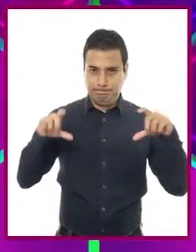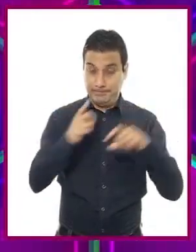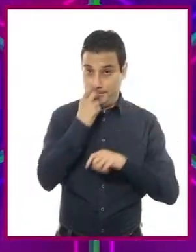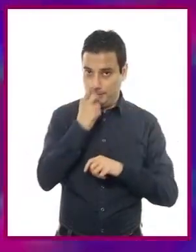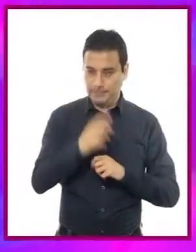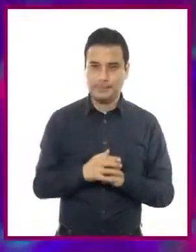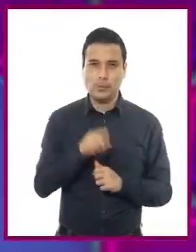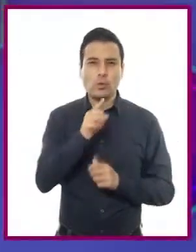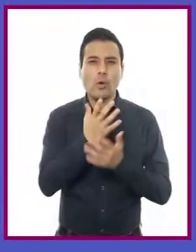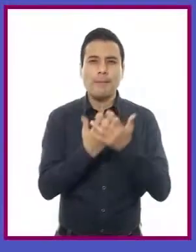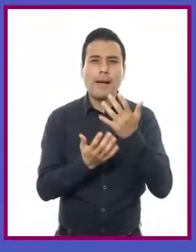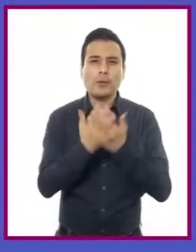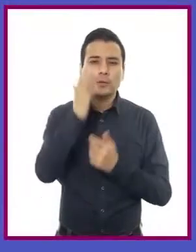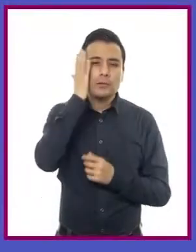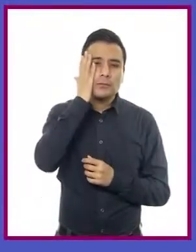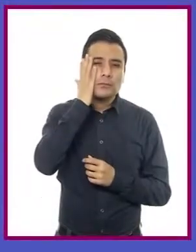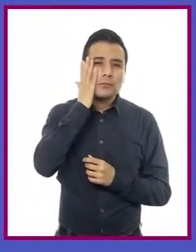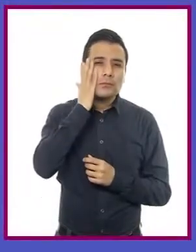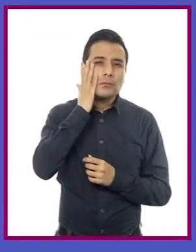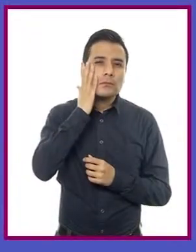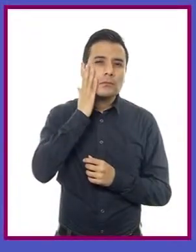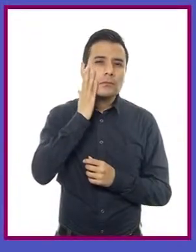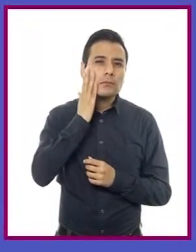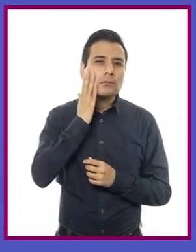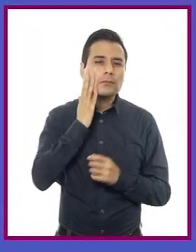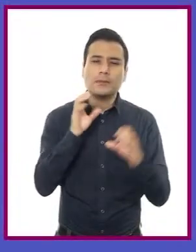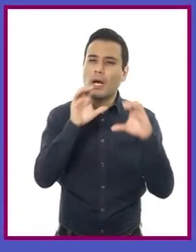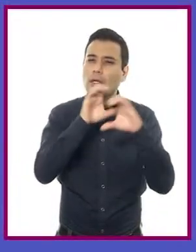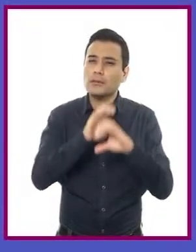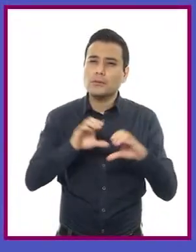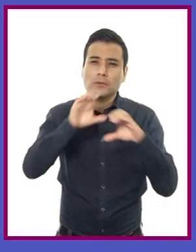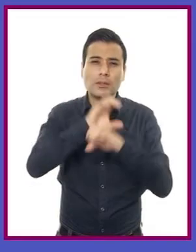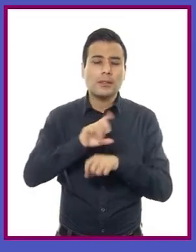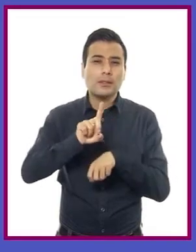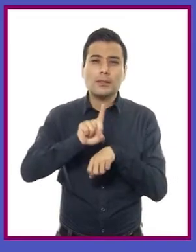Tus manos son mi caricia, mis acordes